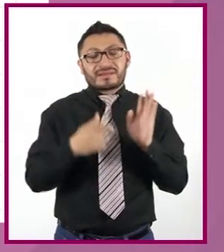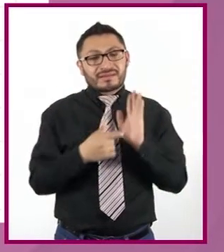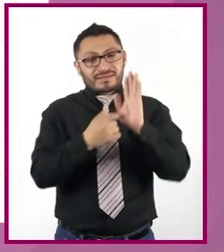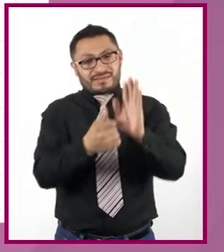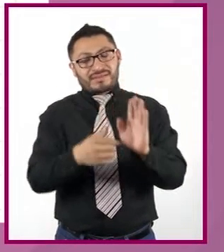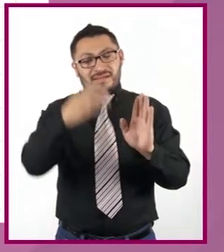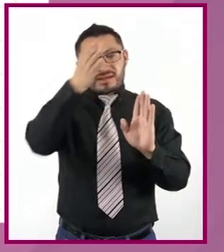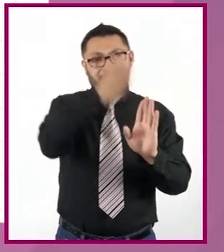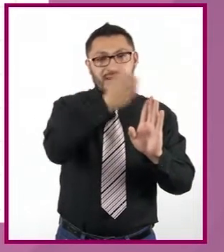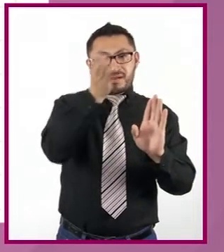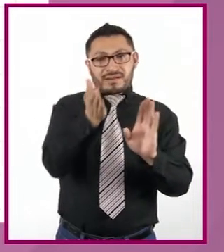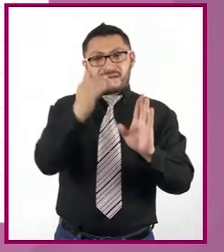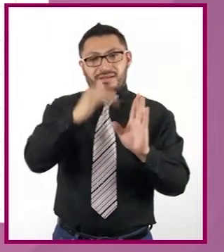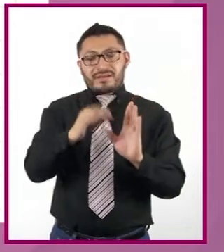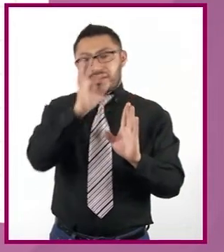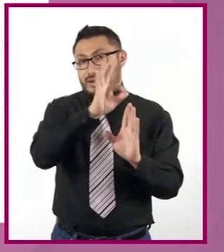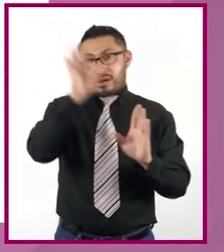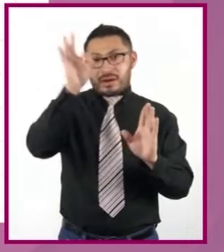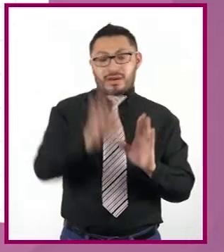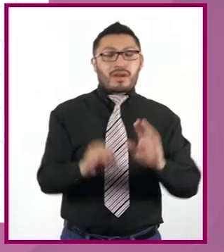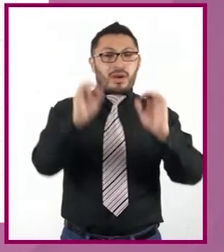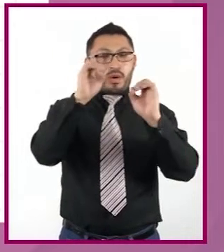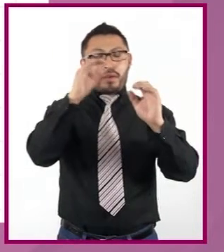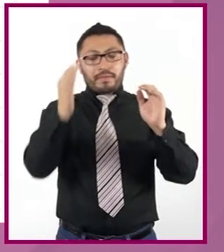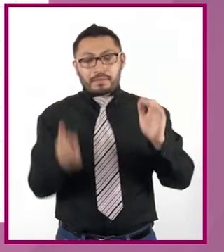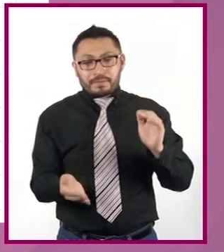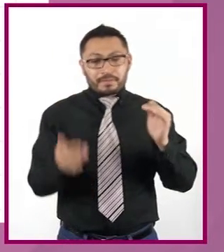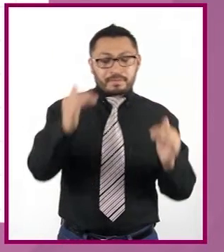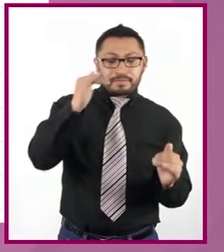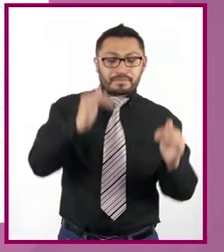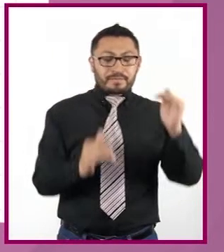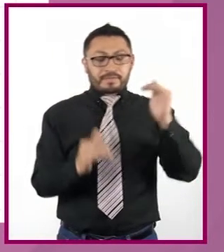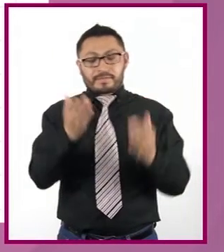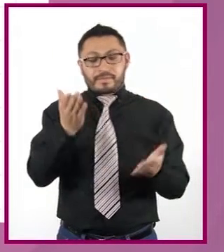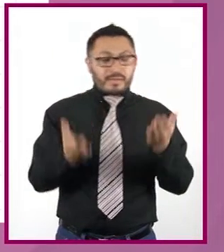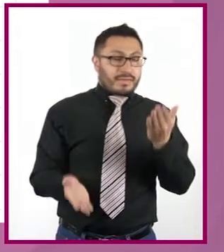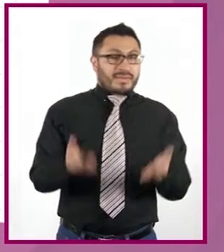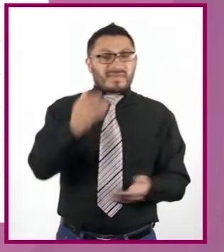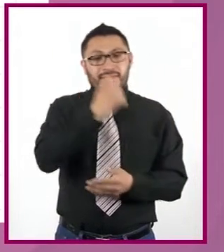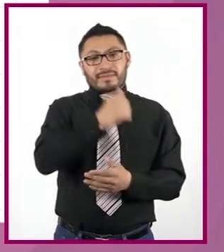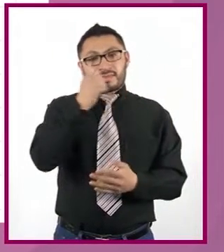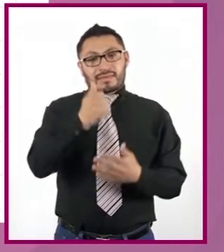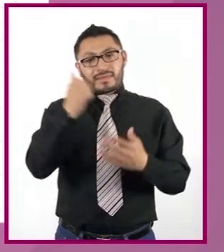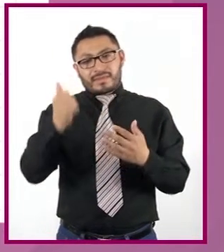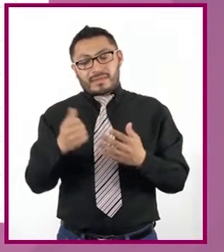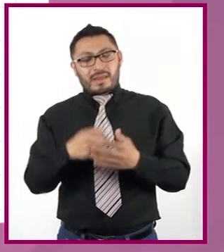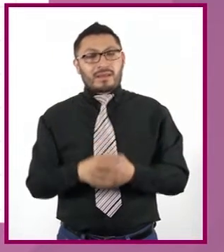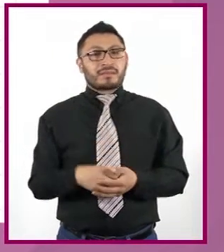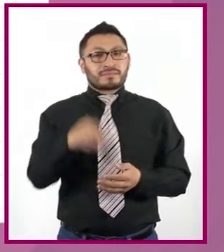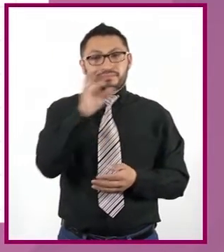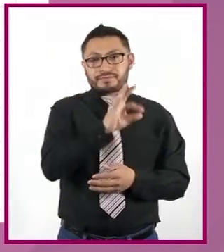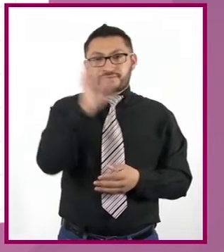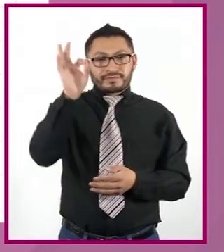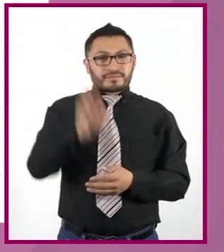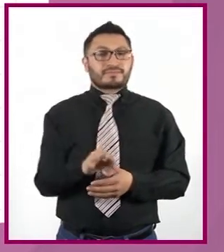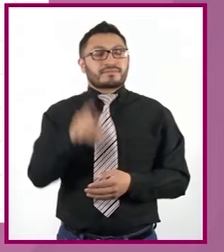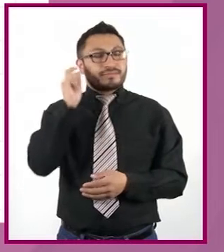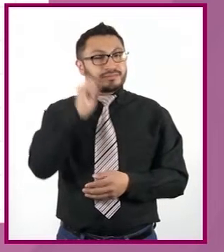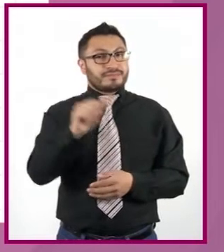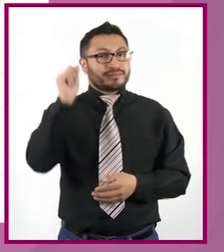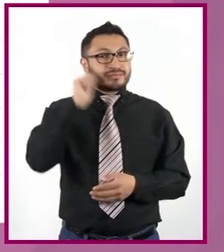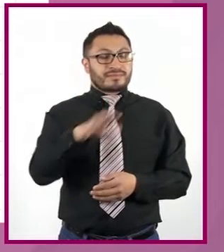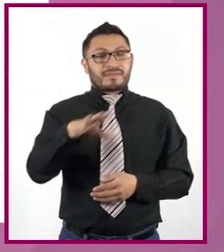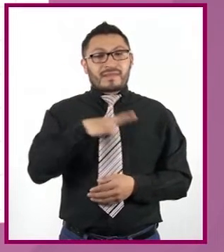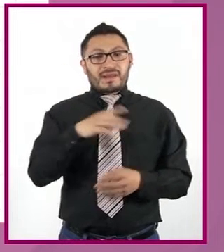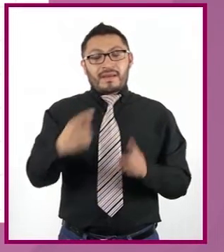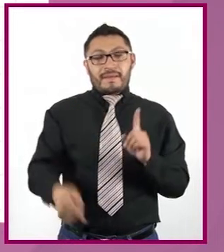fracción, porcentaje o proporción que le corresponde a cada categoría. El porcentaje siempre tiene